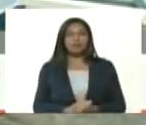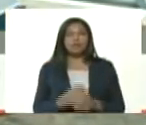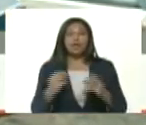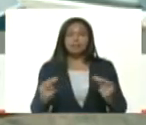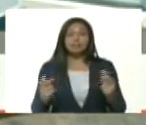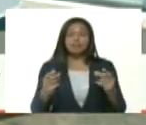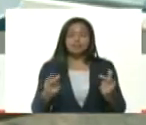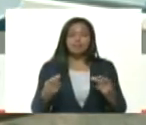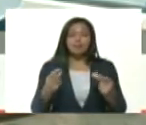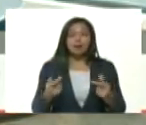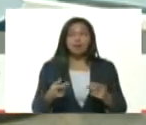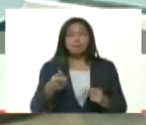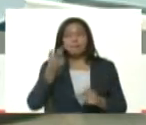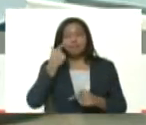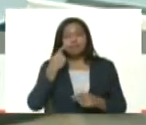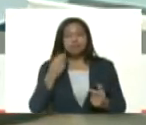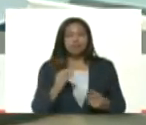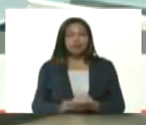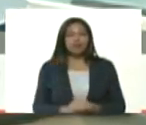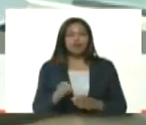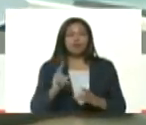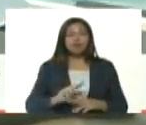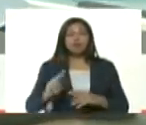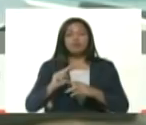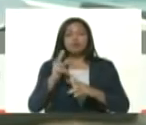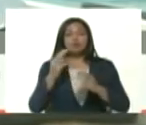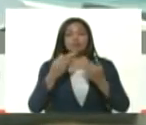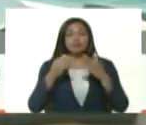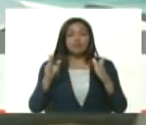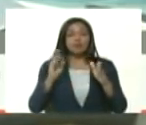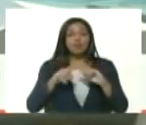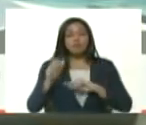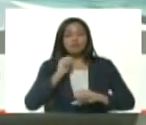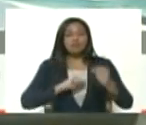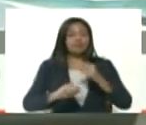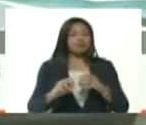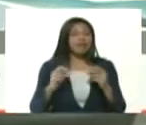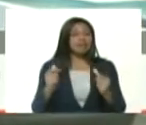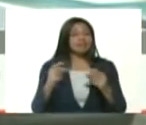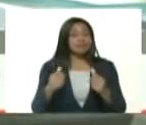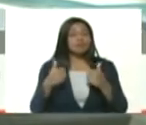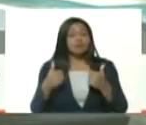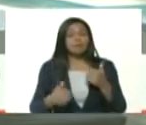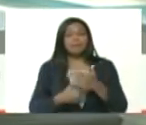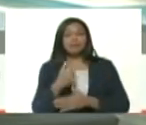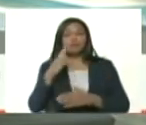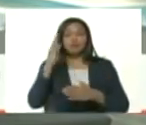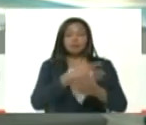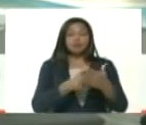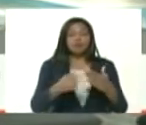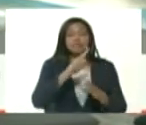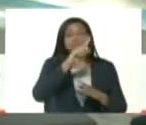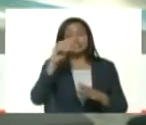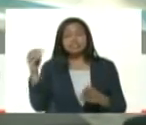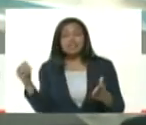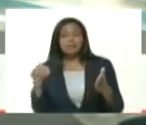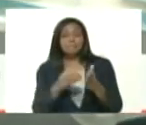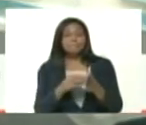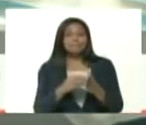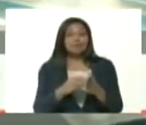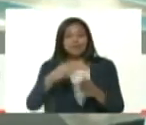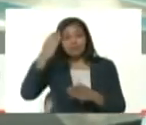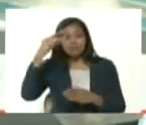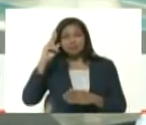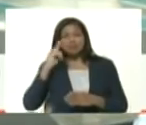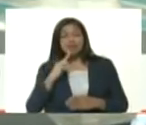activados, a las unidades populares de defensa integral activadas, más de 4.100.000 milicianos